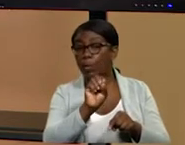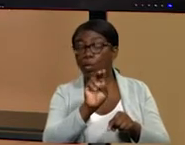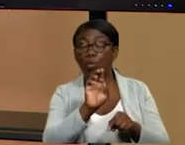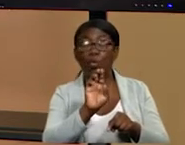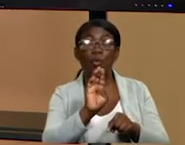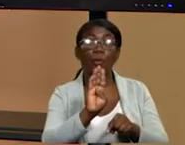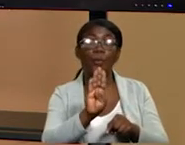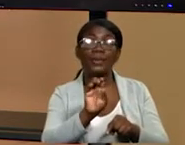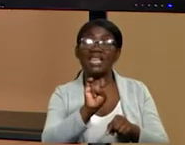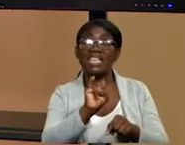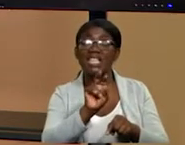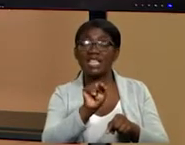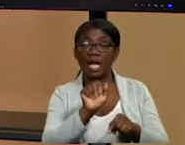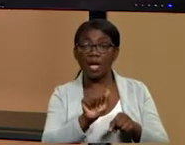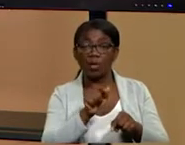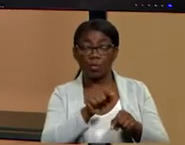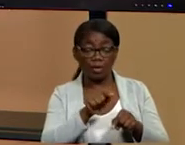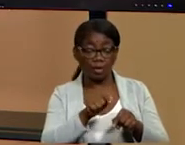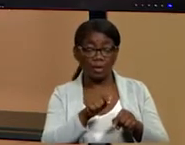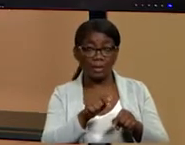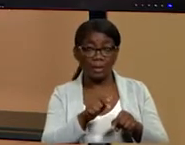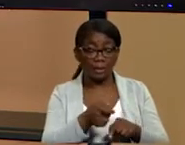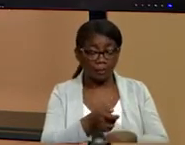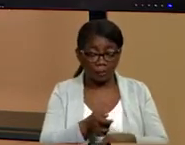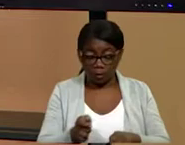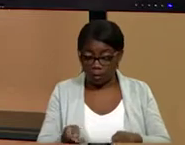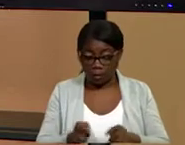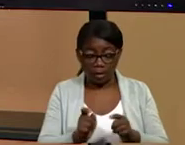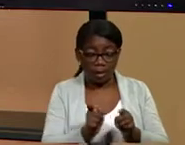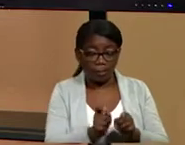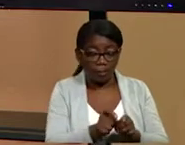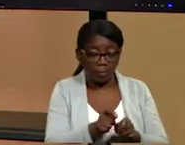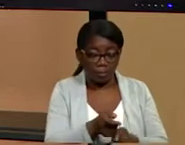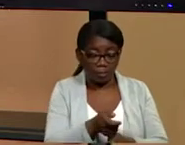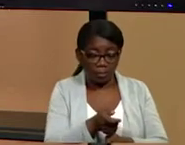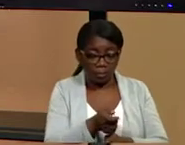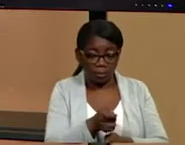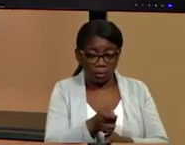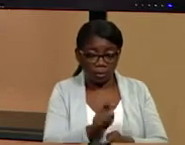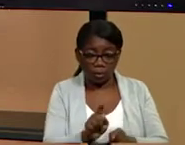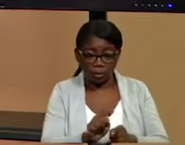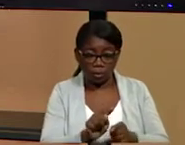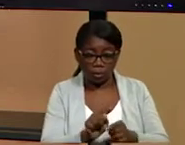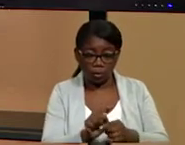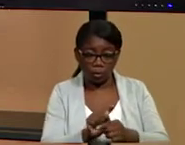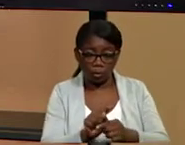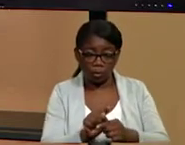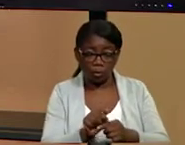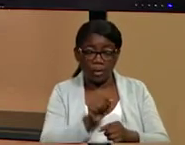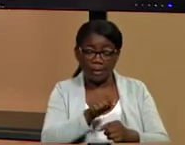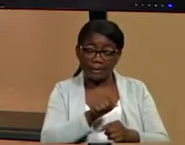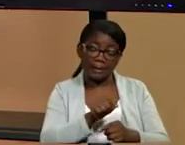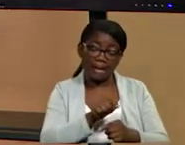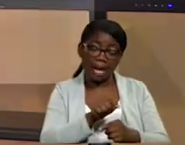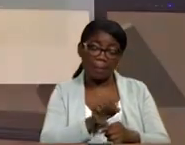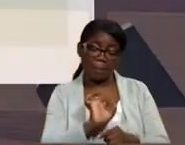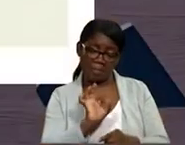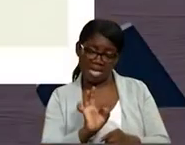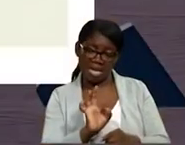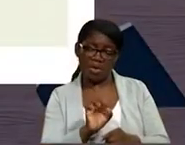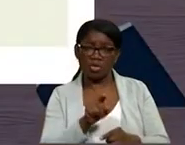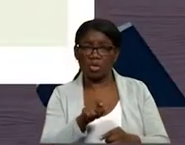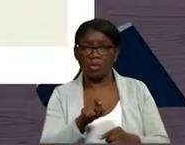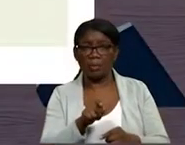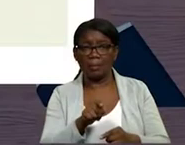cuando medimos su estado, si están bien o están mal. Por lo general, con el multímetro podemos medir